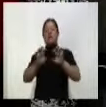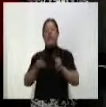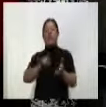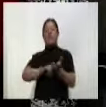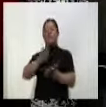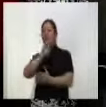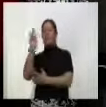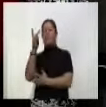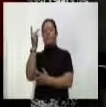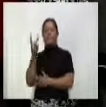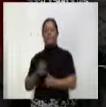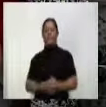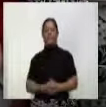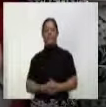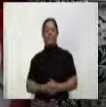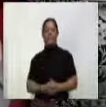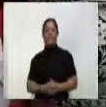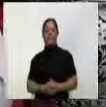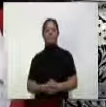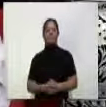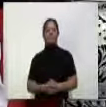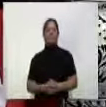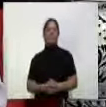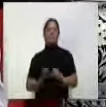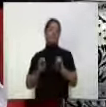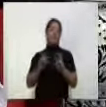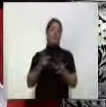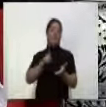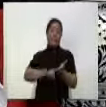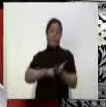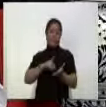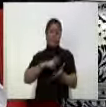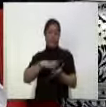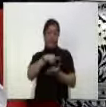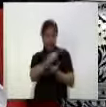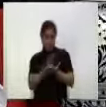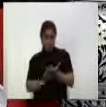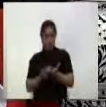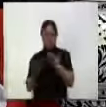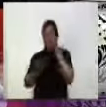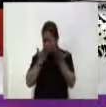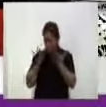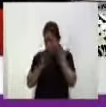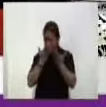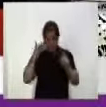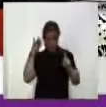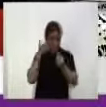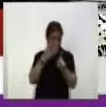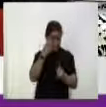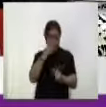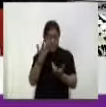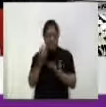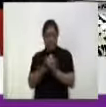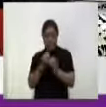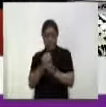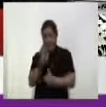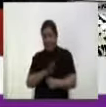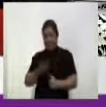de la UPTRED. Bueno, dentro de la universidad se tiene un plan de estudios que está diseñado para que lo cursen